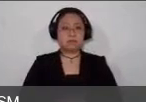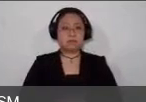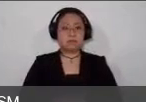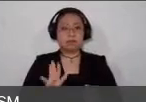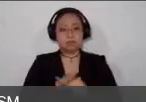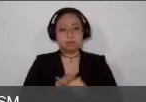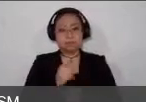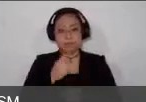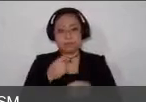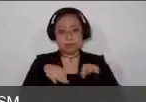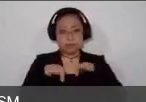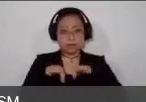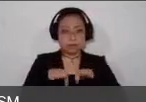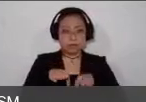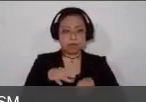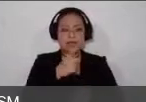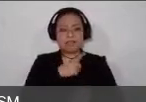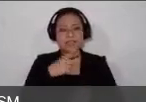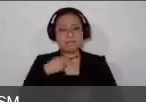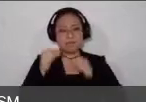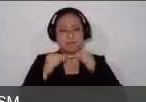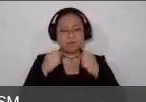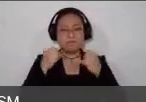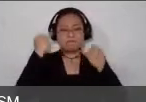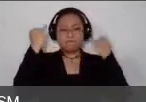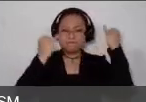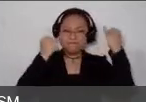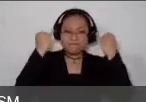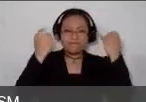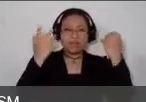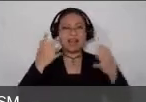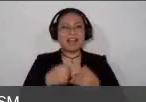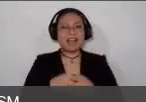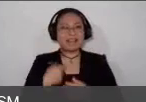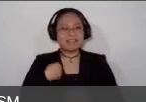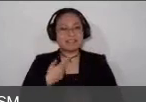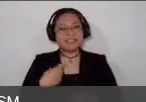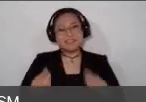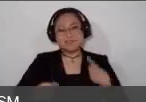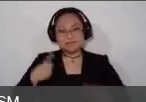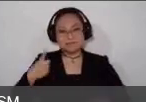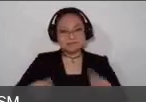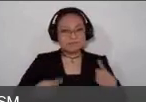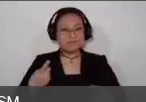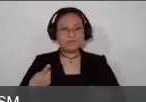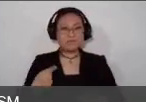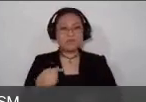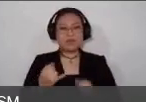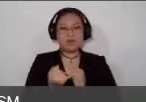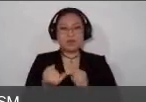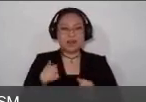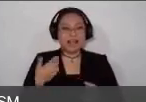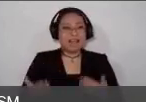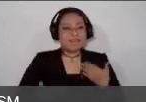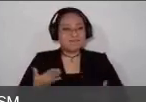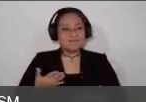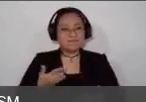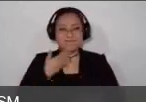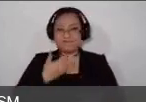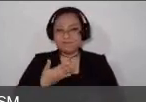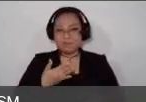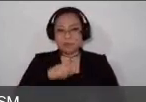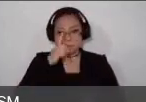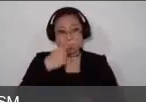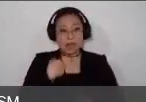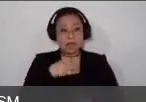que ser con ilusión con disfrute con entusiasmo y esa es la manera